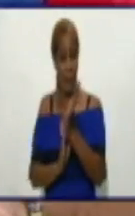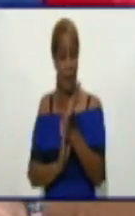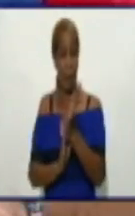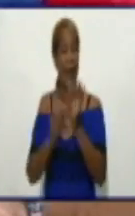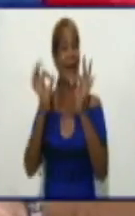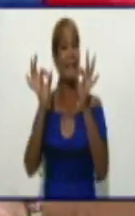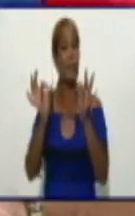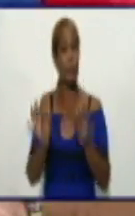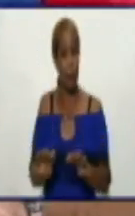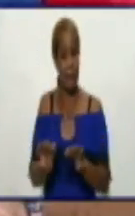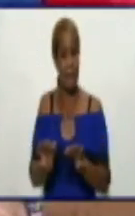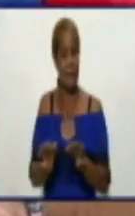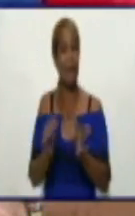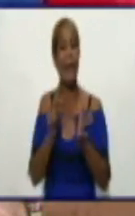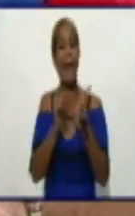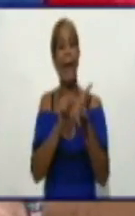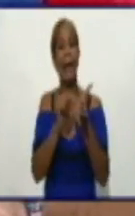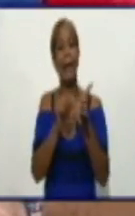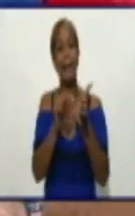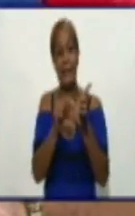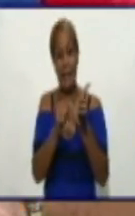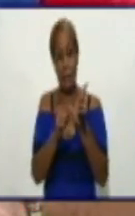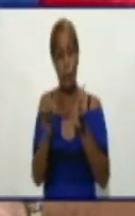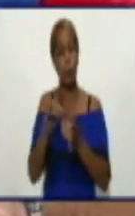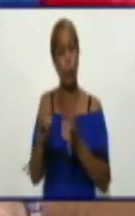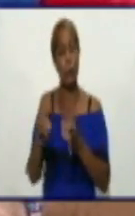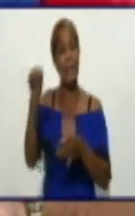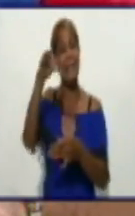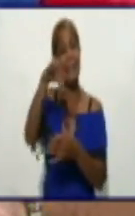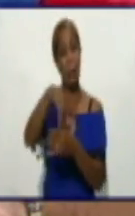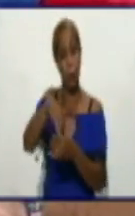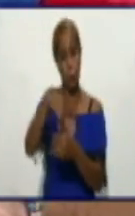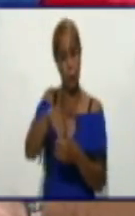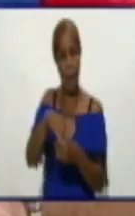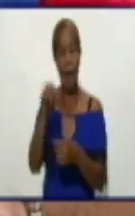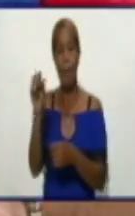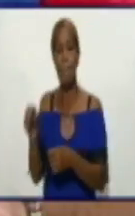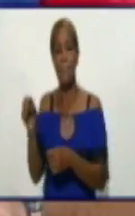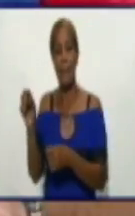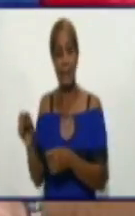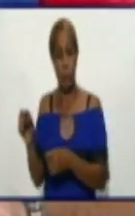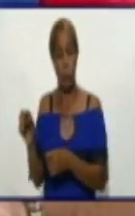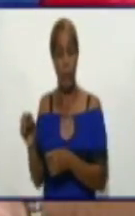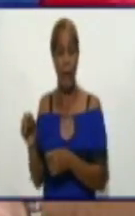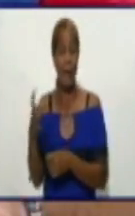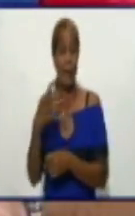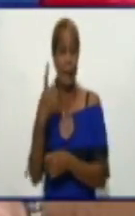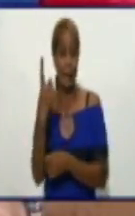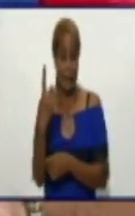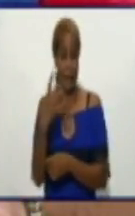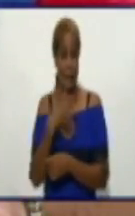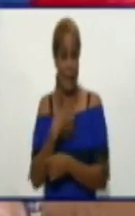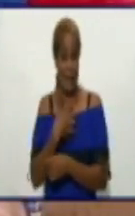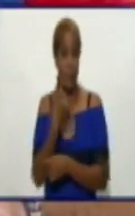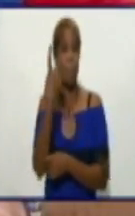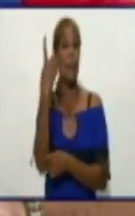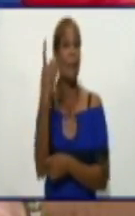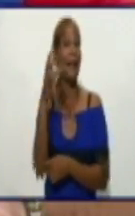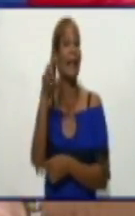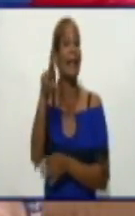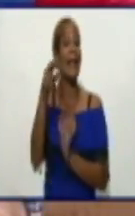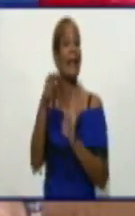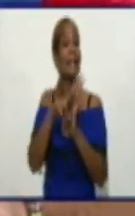en el censo. ¿Con el objetivo de qué? Que sean incluidos en este censo y tener el primer requisito para seguir en el proceso de homologación como